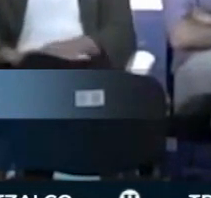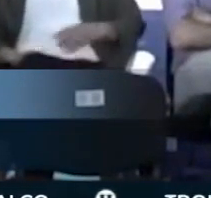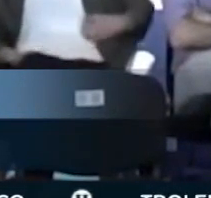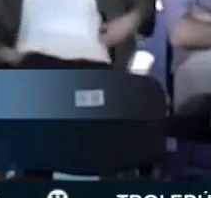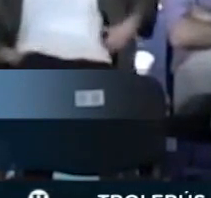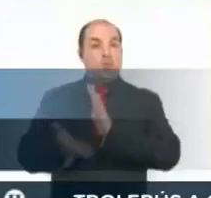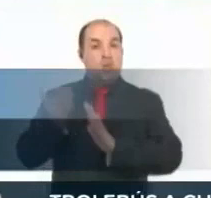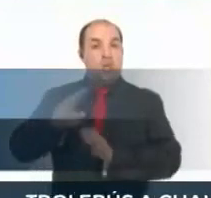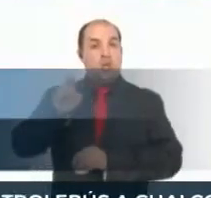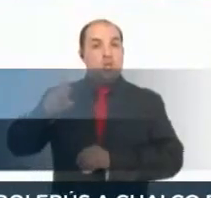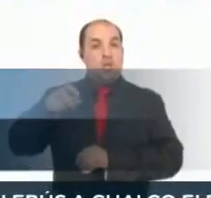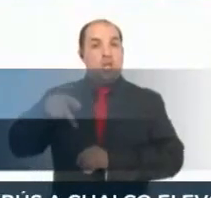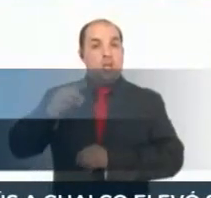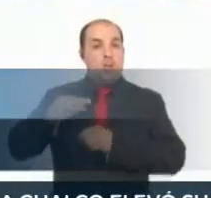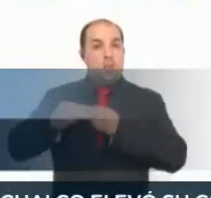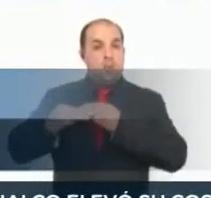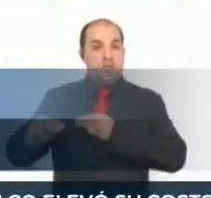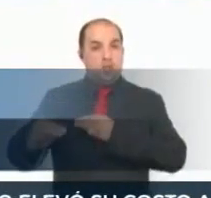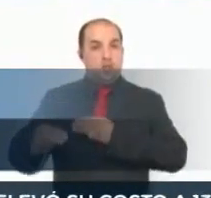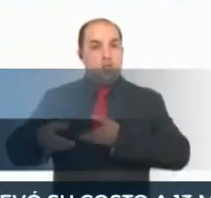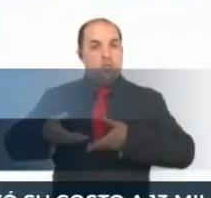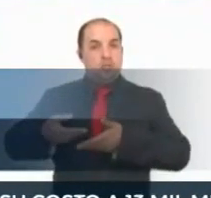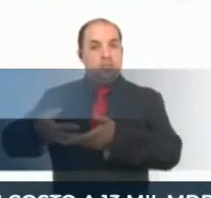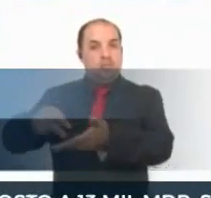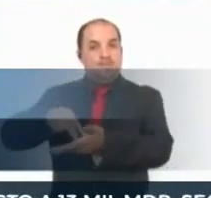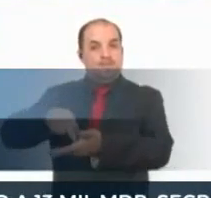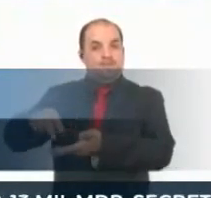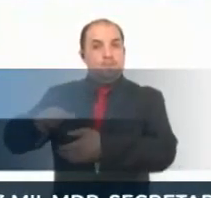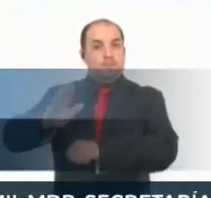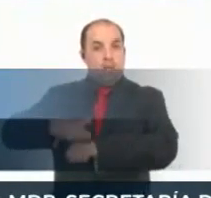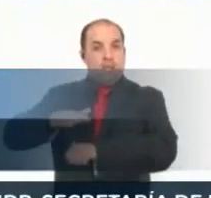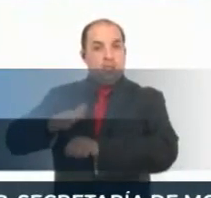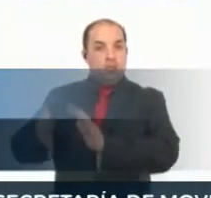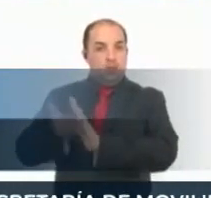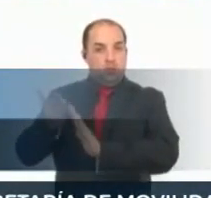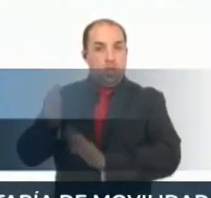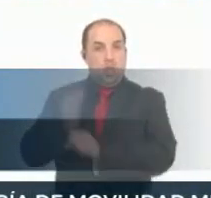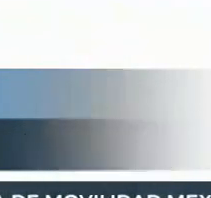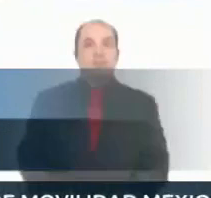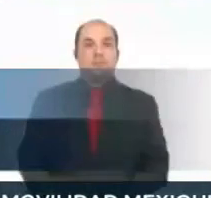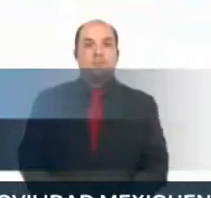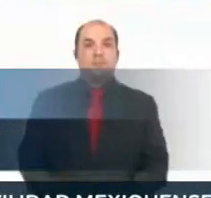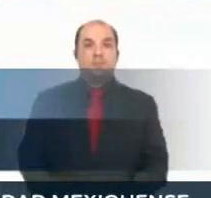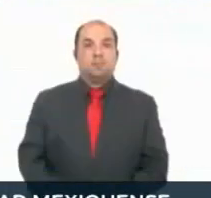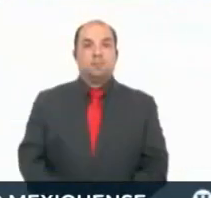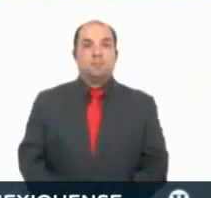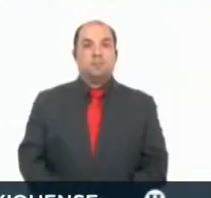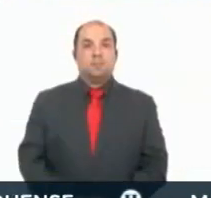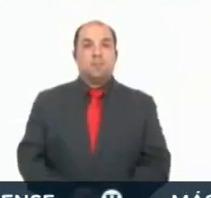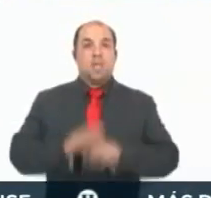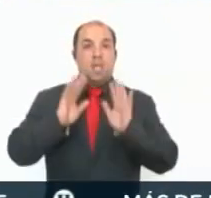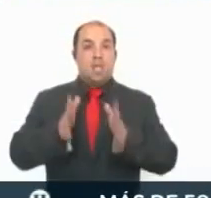200 kilómetros de senderos seguros más en este año 2024. Estamos llegando ya